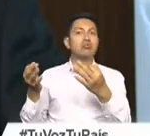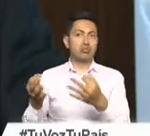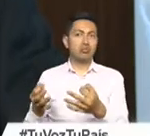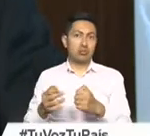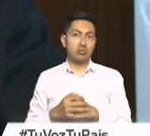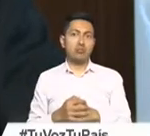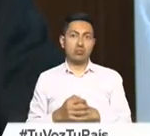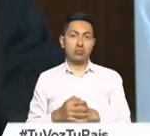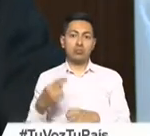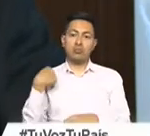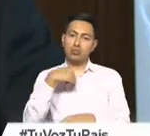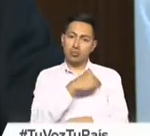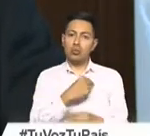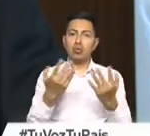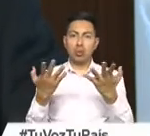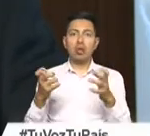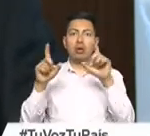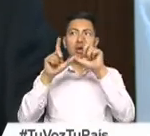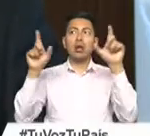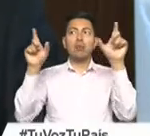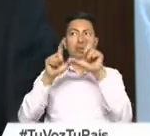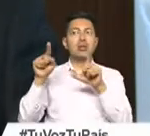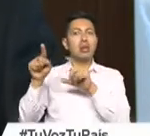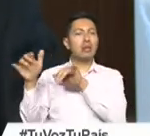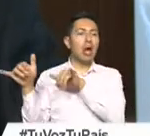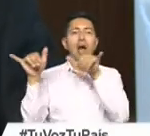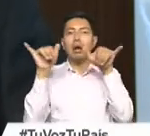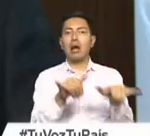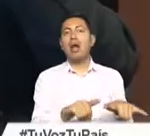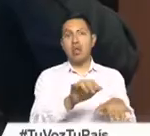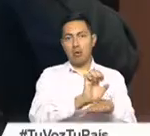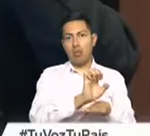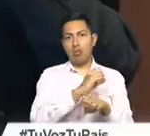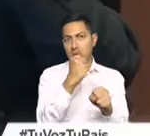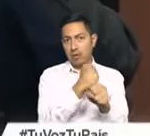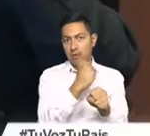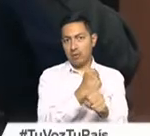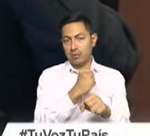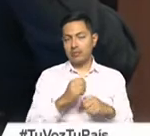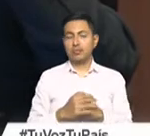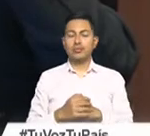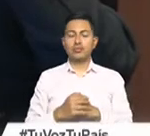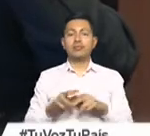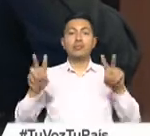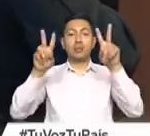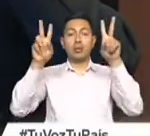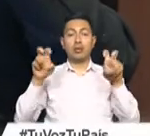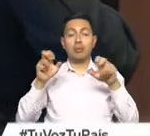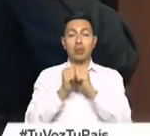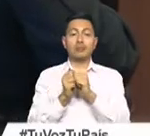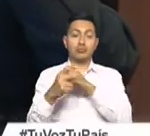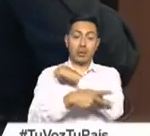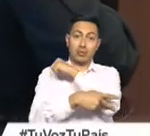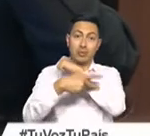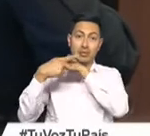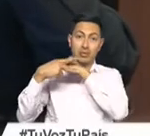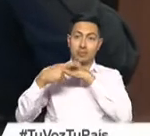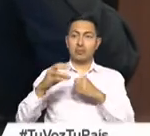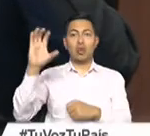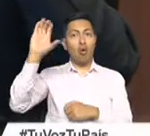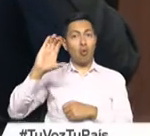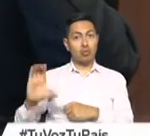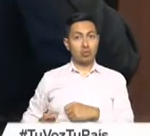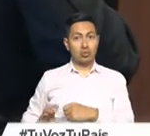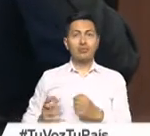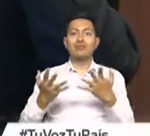utilidad. Queremos empresas que vengan a quedarse y a trabajar en el país. Sobre la refinería del Pacífico, el ministro recalcó que se está